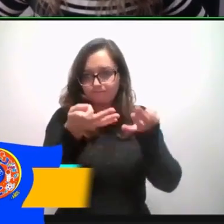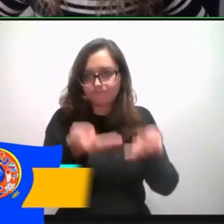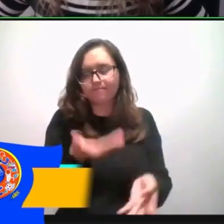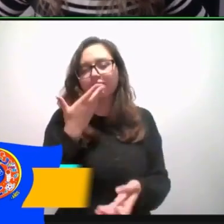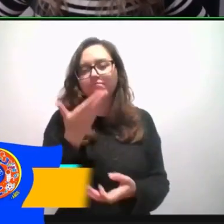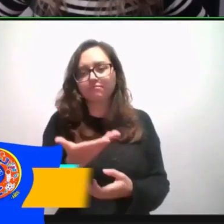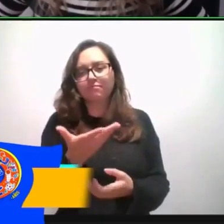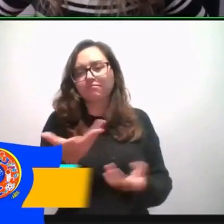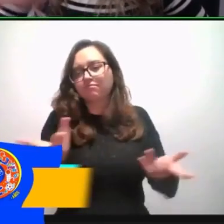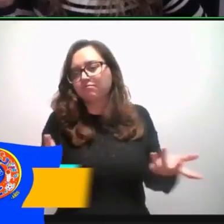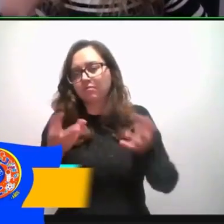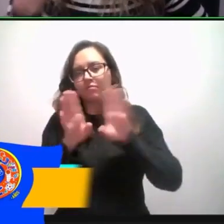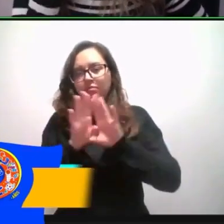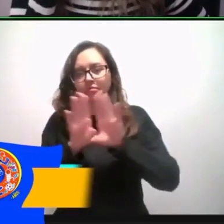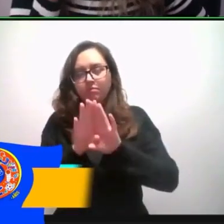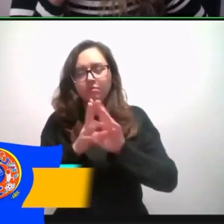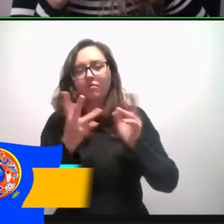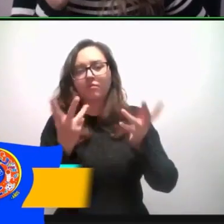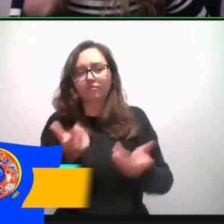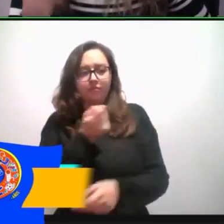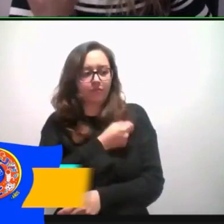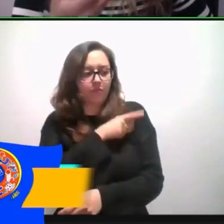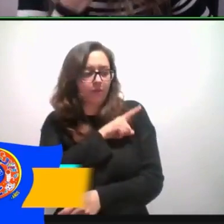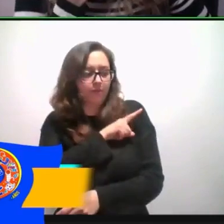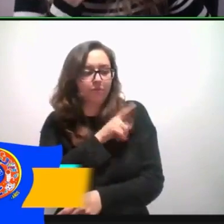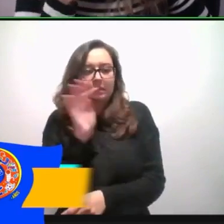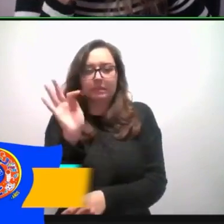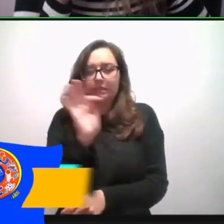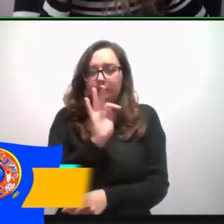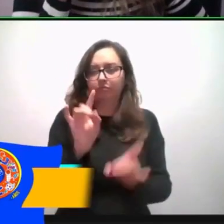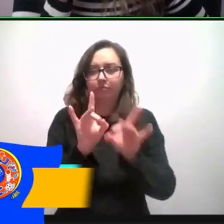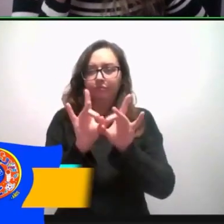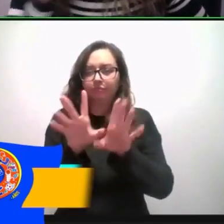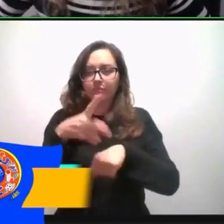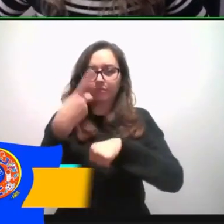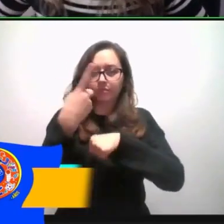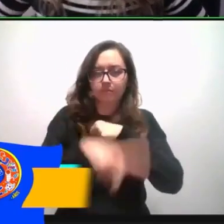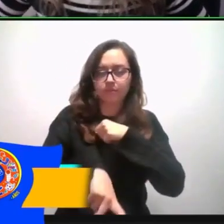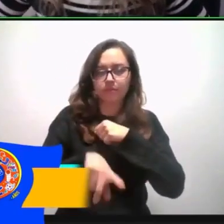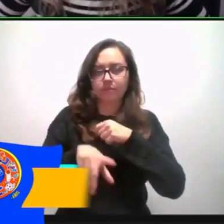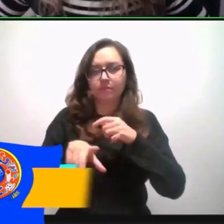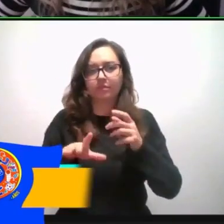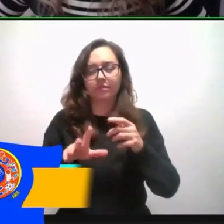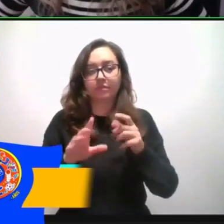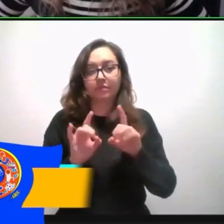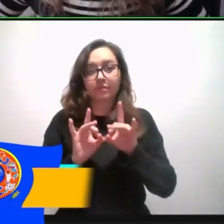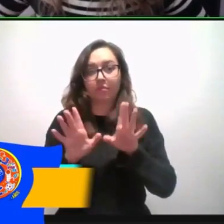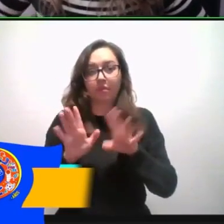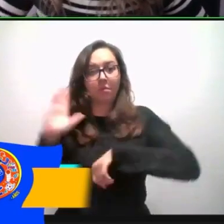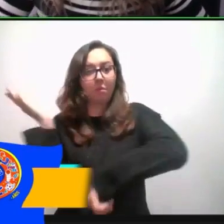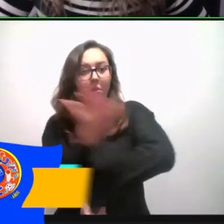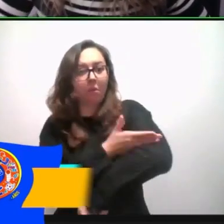que esta salud podría verse afectada por una de estas situaciones que nos contaba el doctor Fuente del Campo,